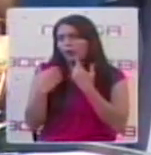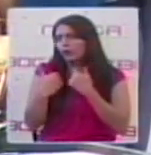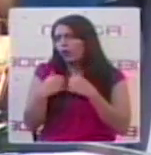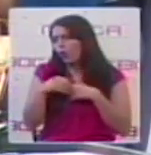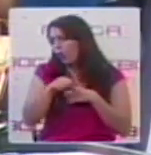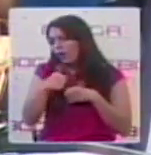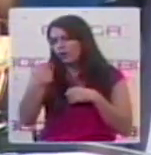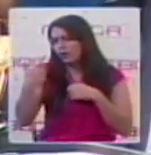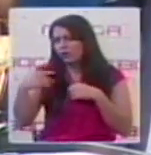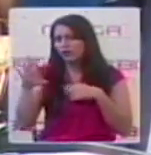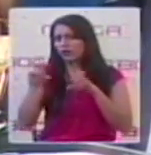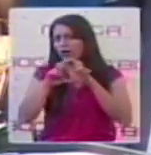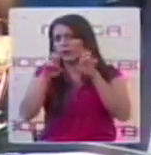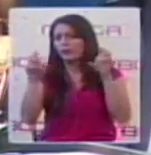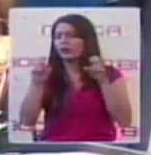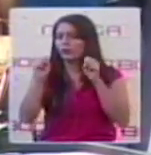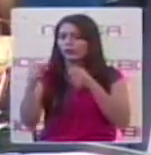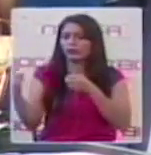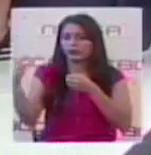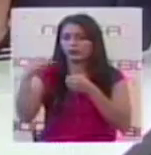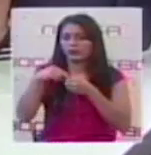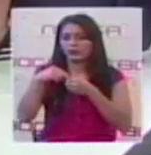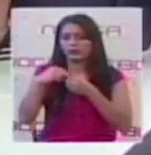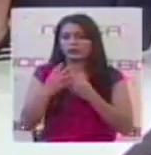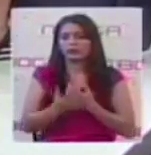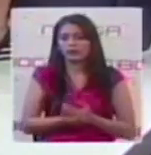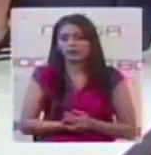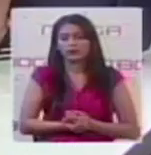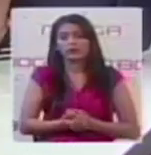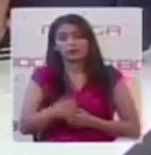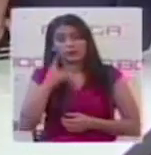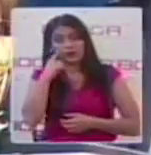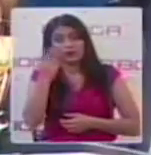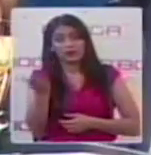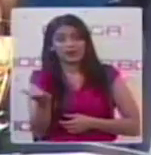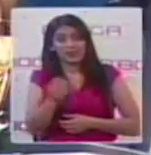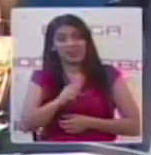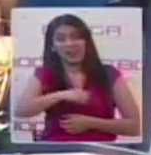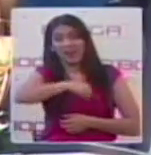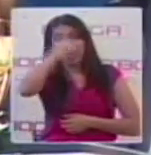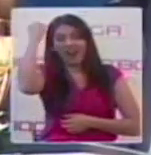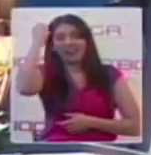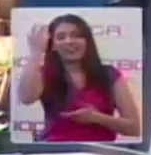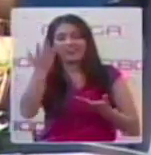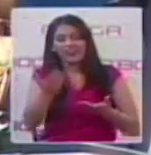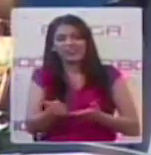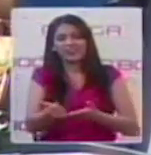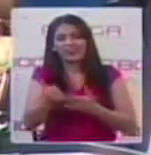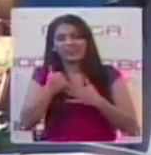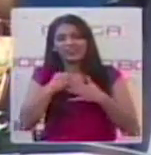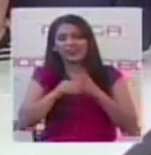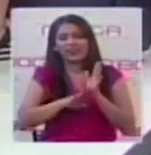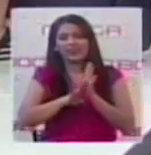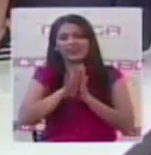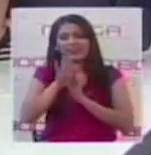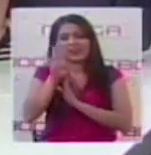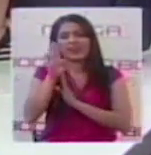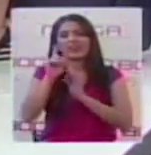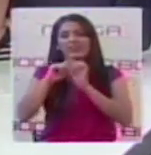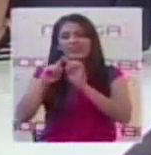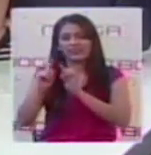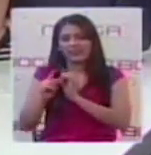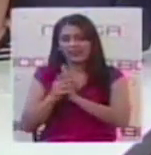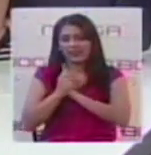es abierto para todas las personas. Se hizo. Pero aún así ganó. Aún así ganó, porque te permite desarrollar las habilidades. Te permite, nosotros tenemos